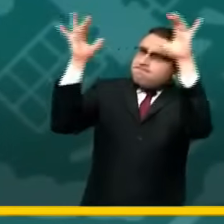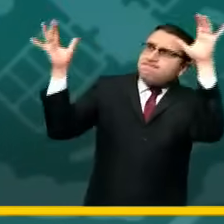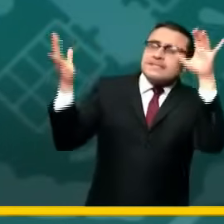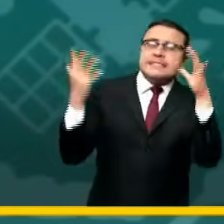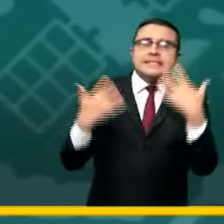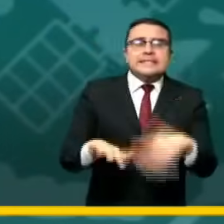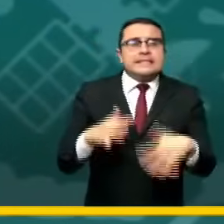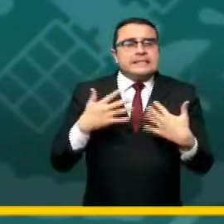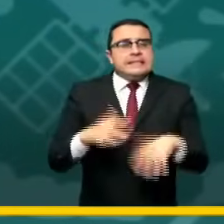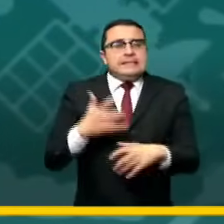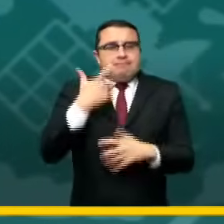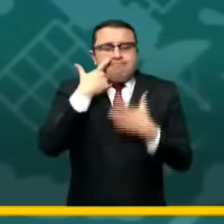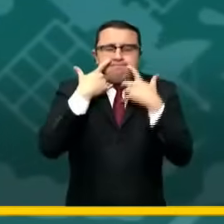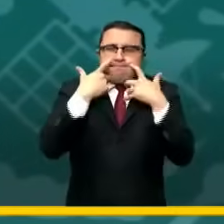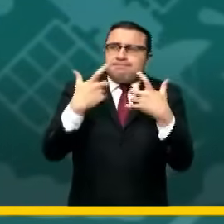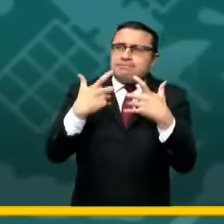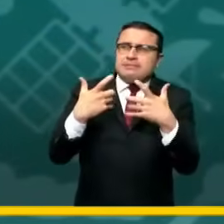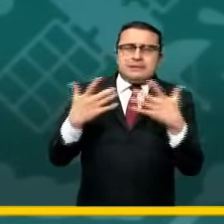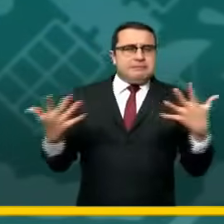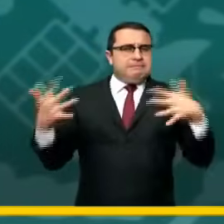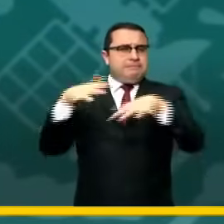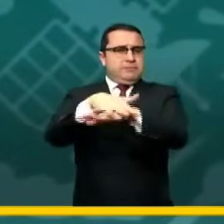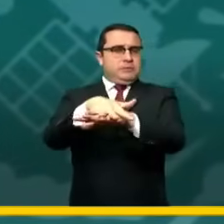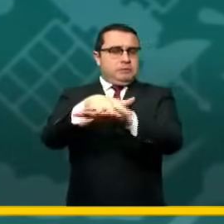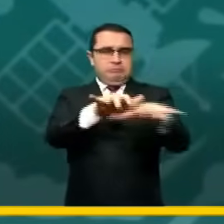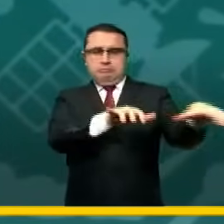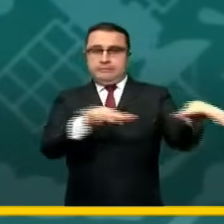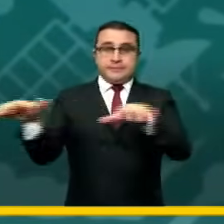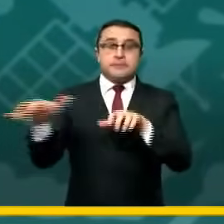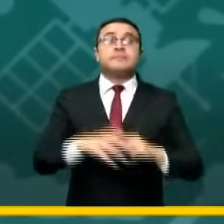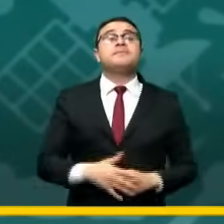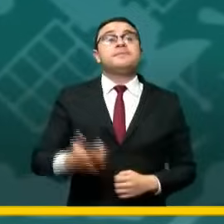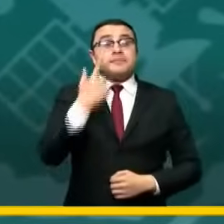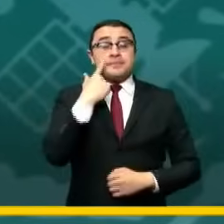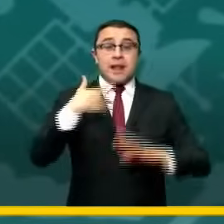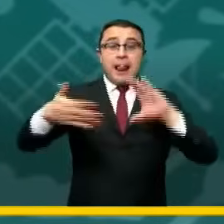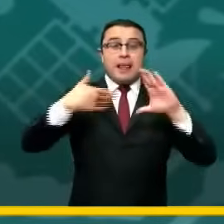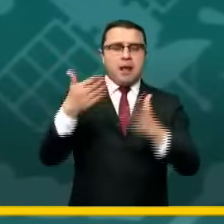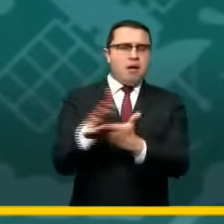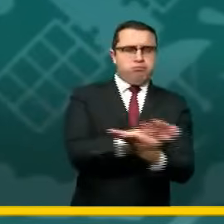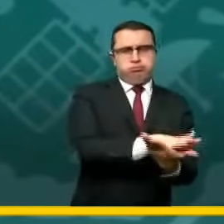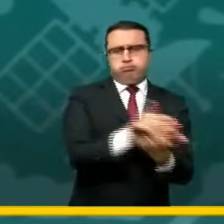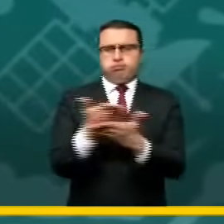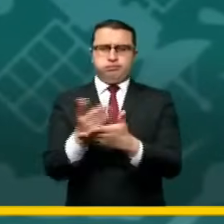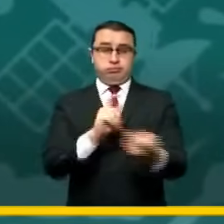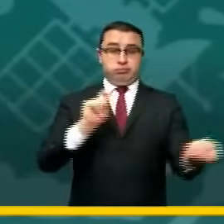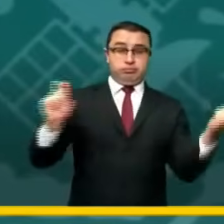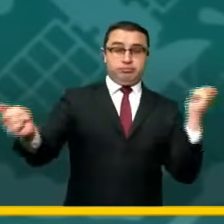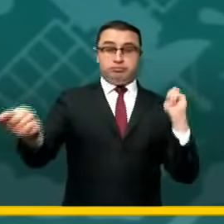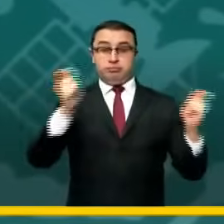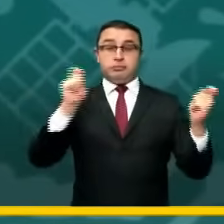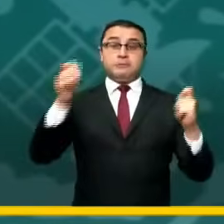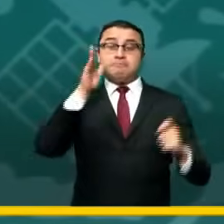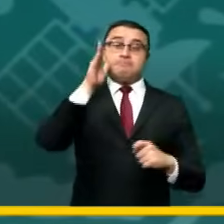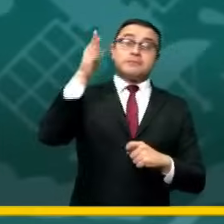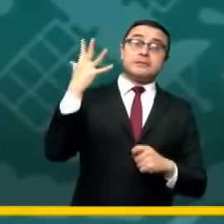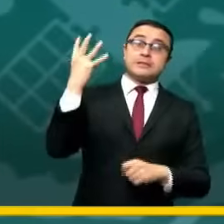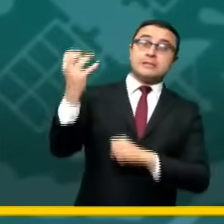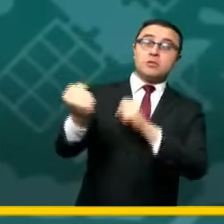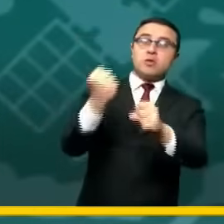una combinación de hechos, la proyección de la crisis climática en 5 o 10 años y el